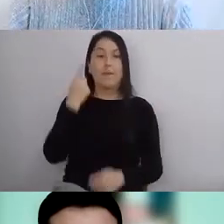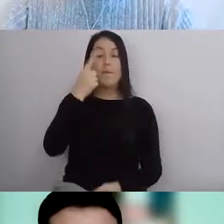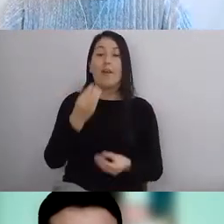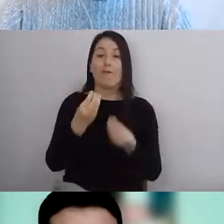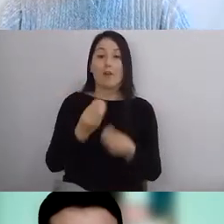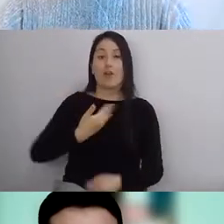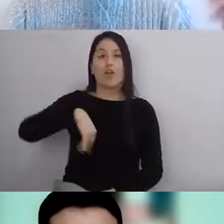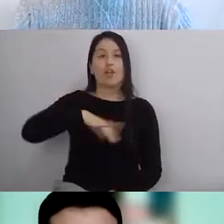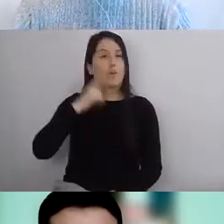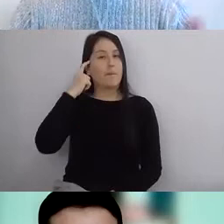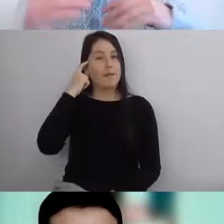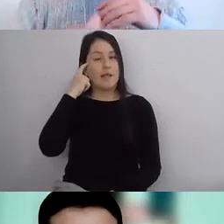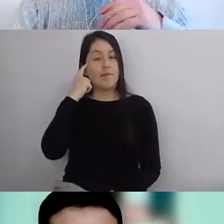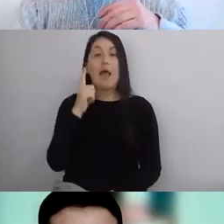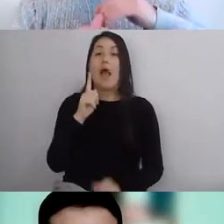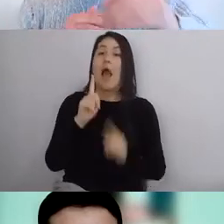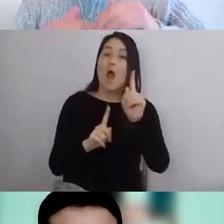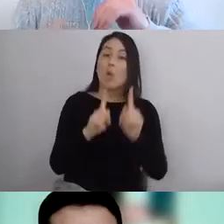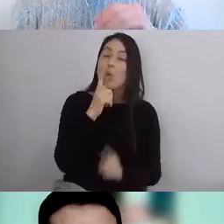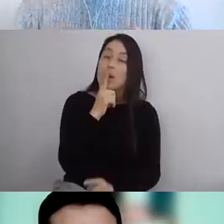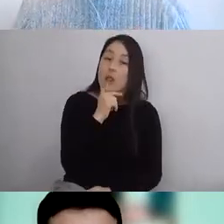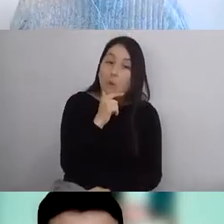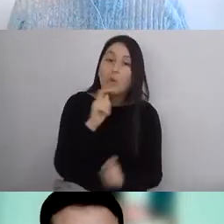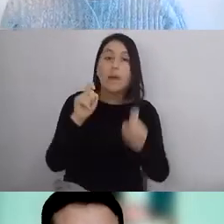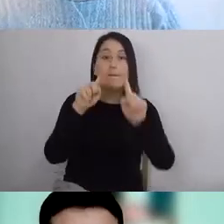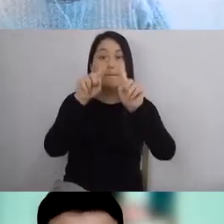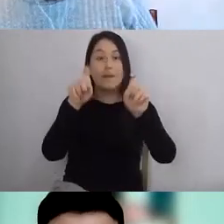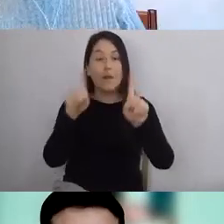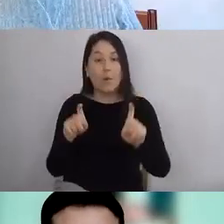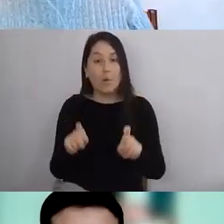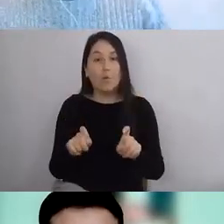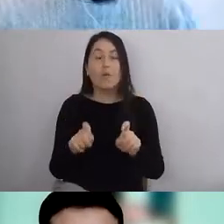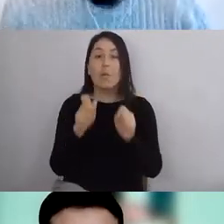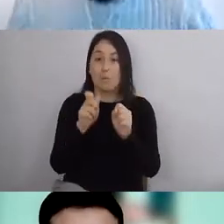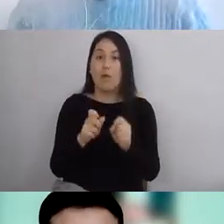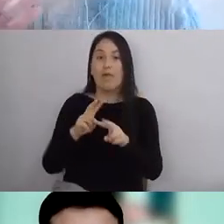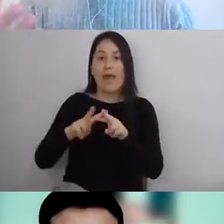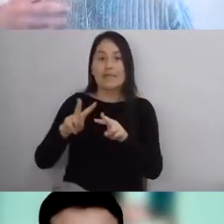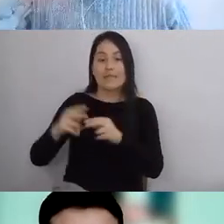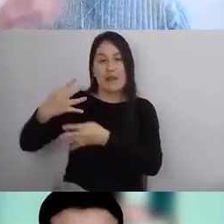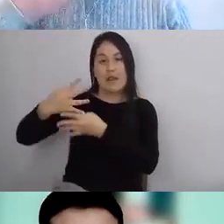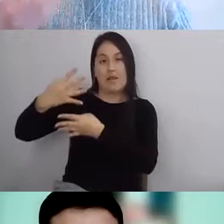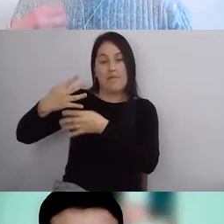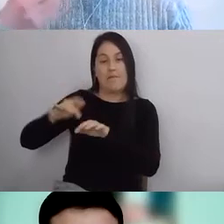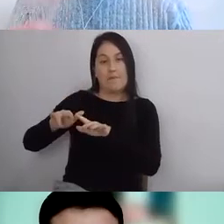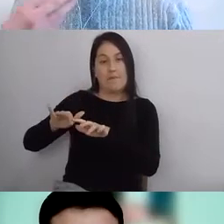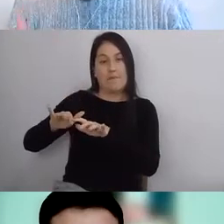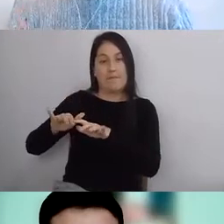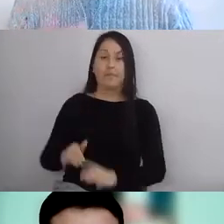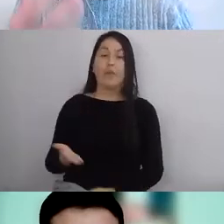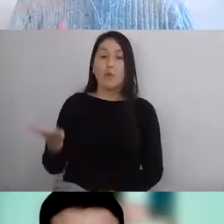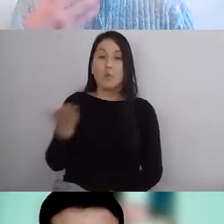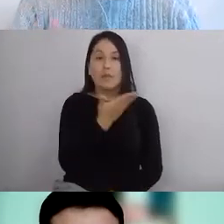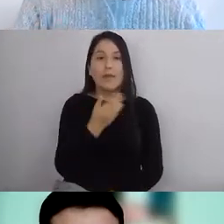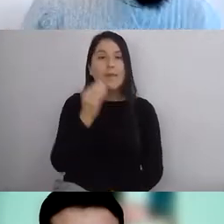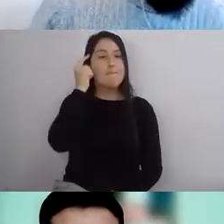Les hago recuerdo, si tienen alguna pregunta, la pueden hacer entre medio y Mauro me va tirando las preguntas, ¿ya? Y les hago recuerdo, vayan pensando en ustedes mismos